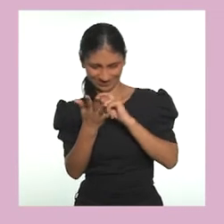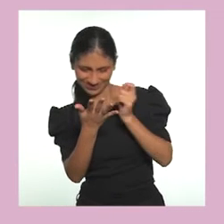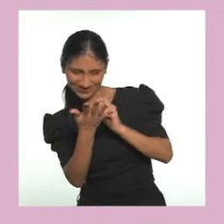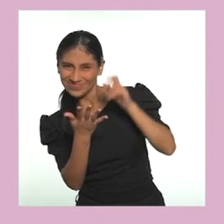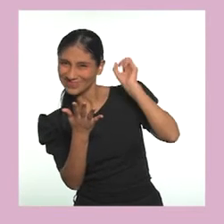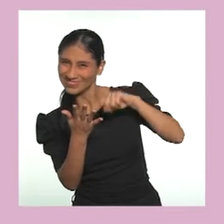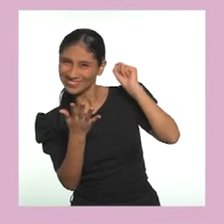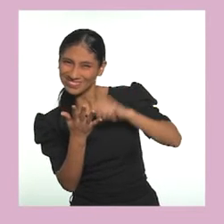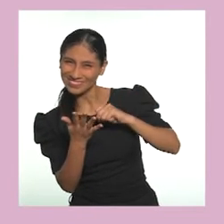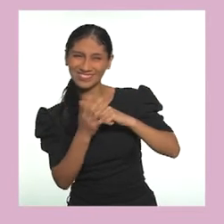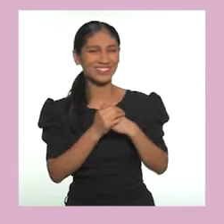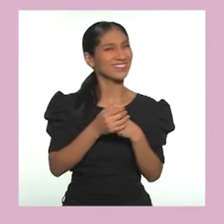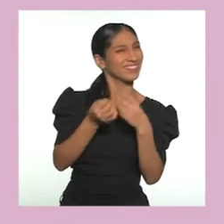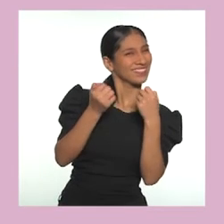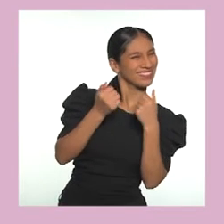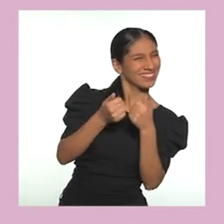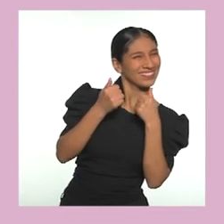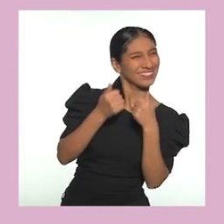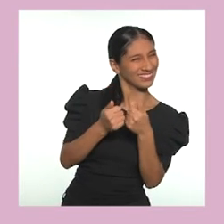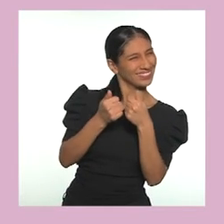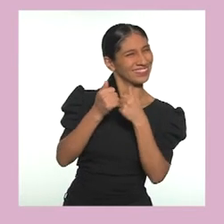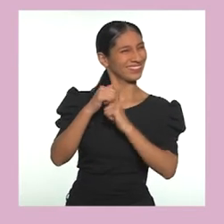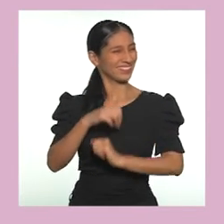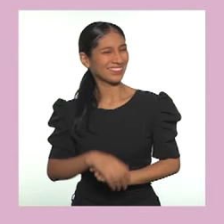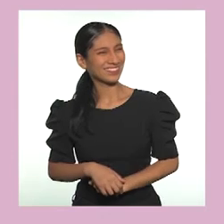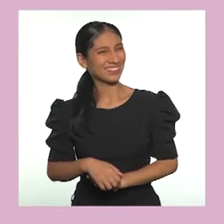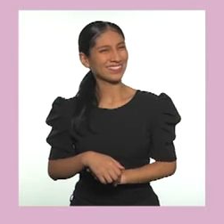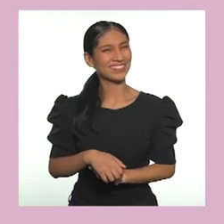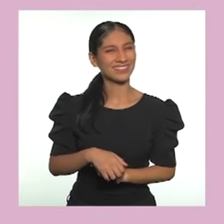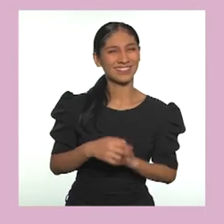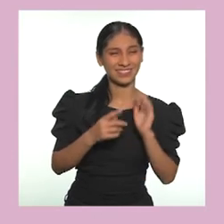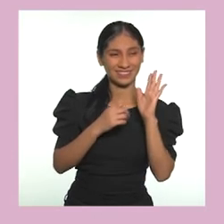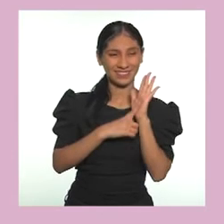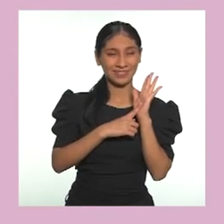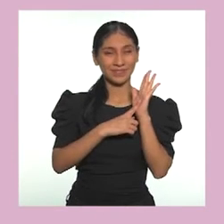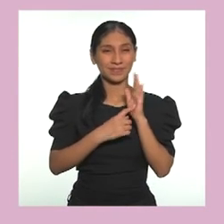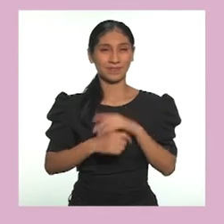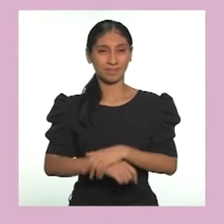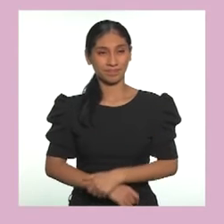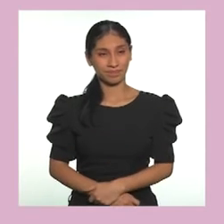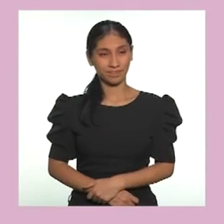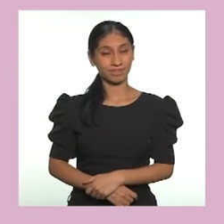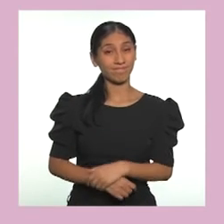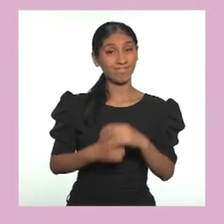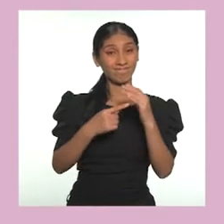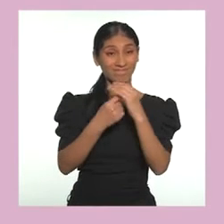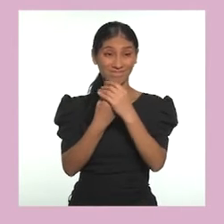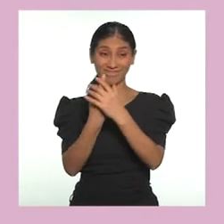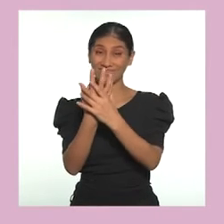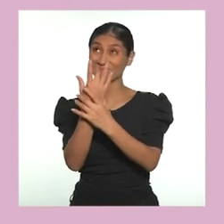Sí, ahora sí, abuelita. Muy bien, mi Samita.